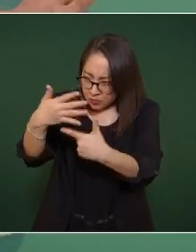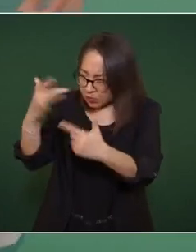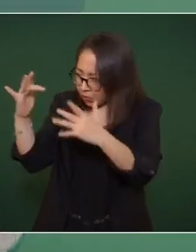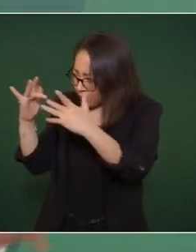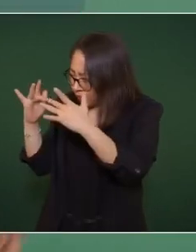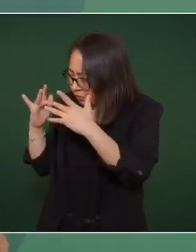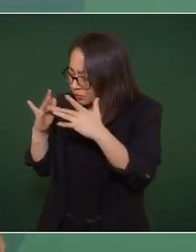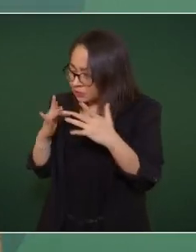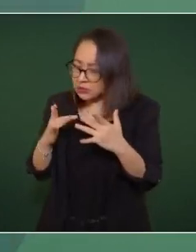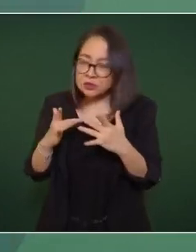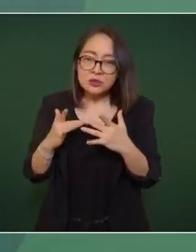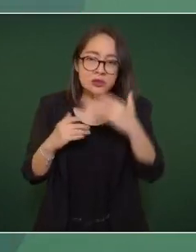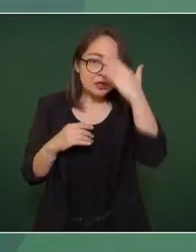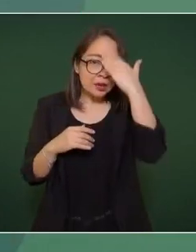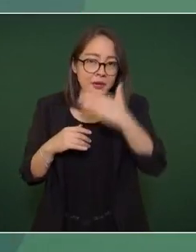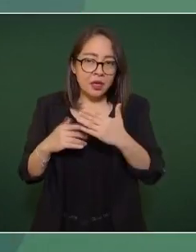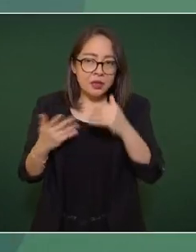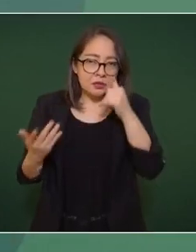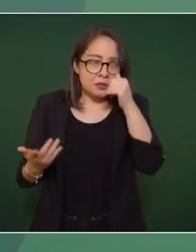se sabía de un número de